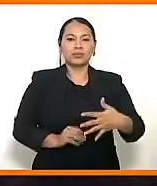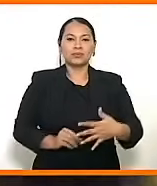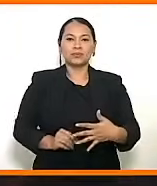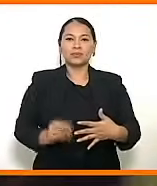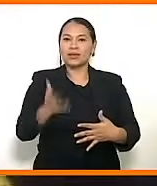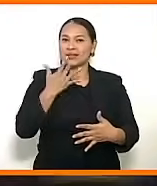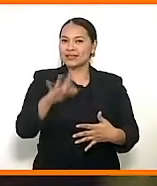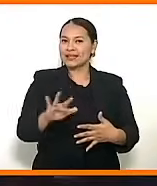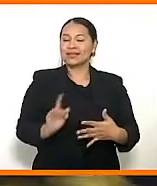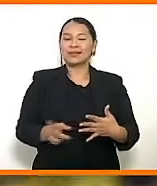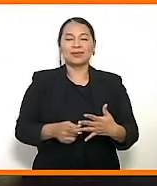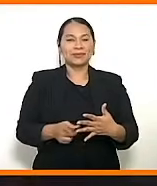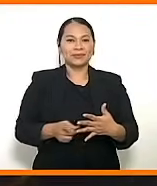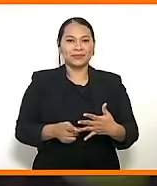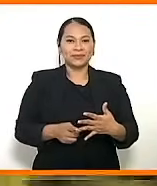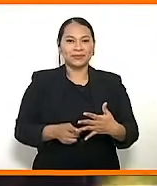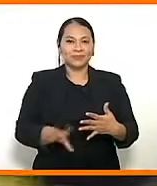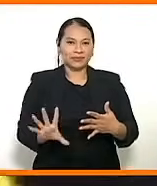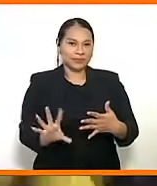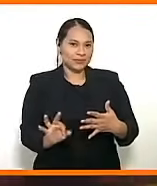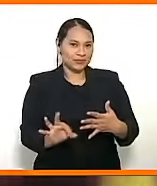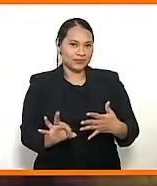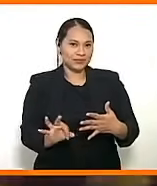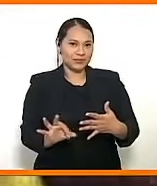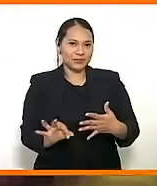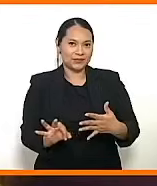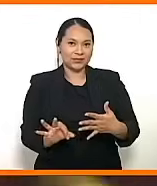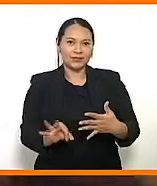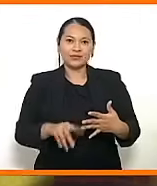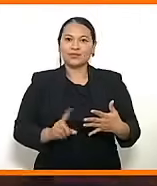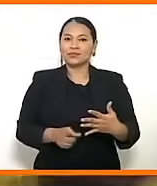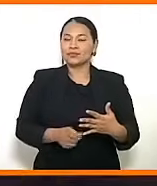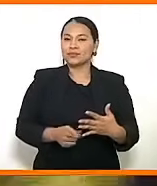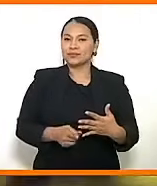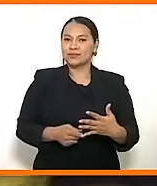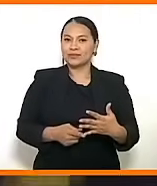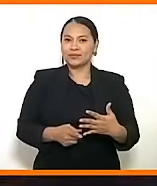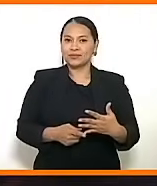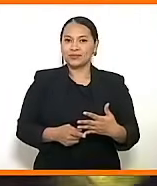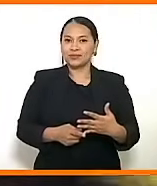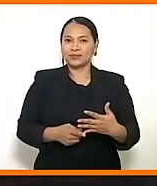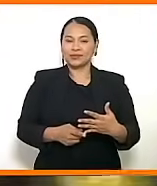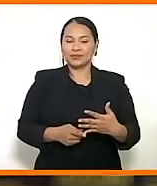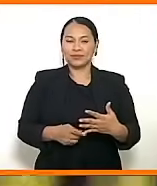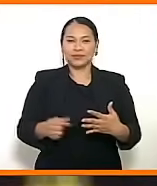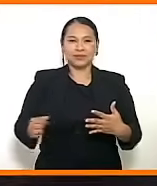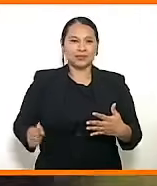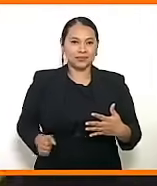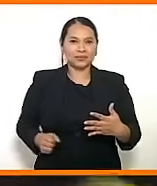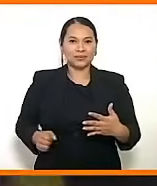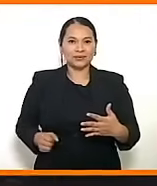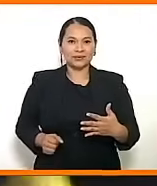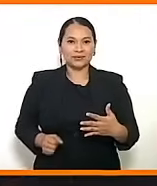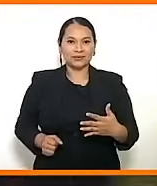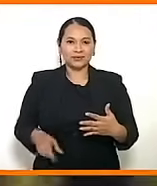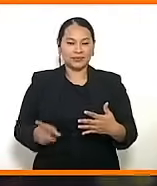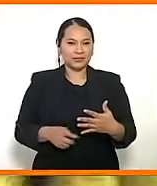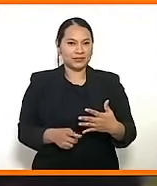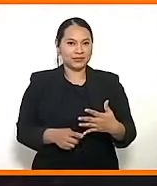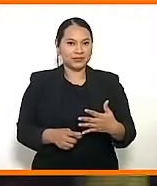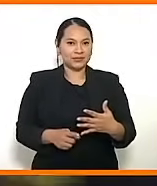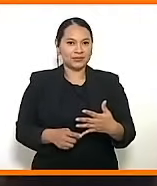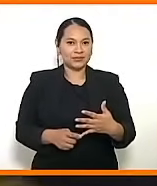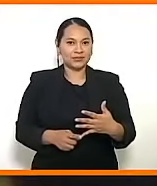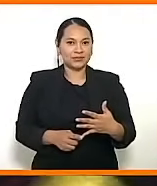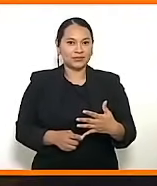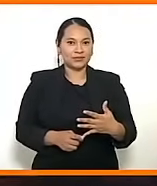suerte. El 19, quinto número seleccionado y más cerca del sexto y decisivo número millonario. Y este es